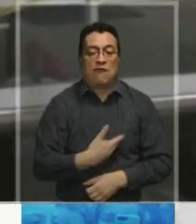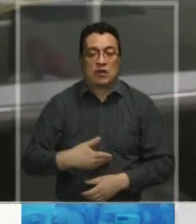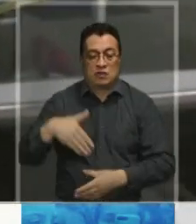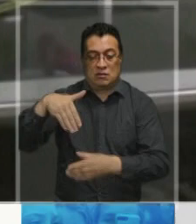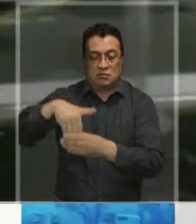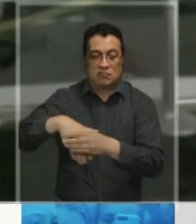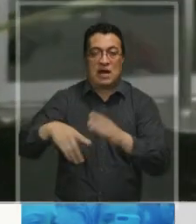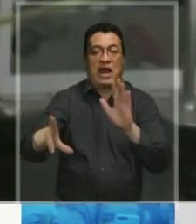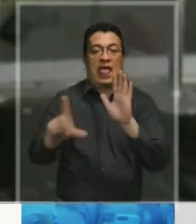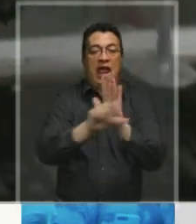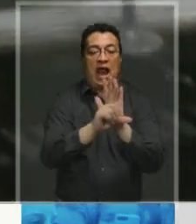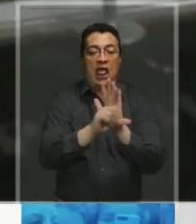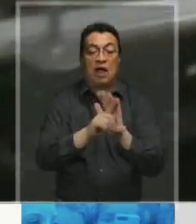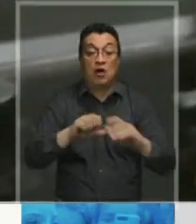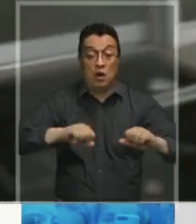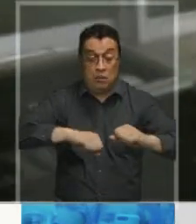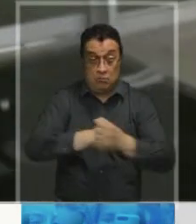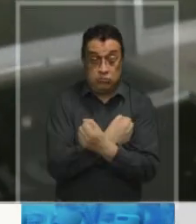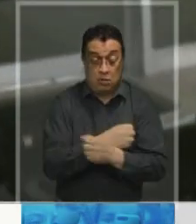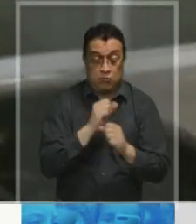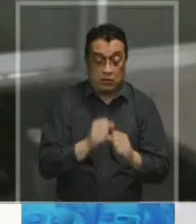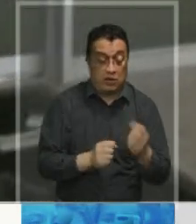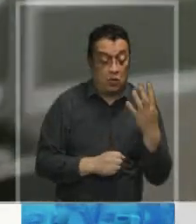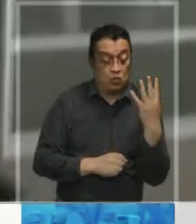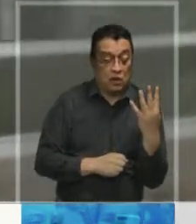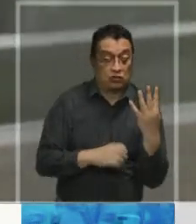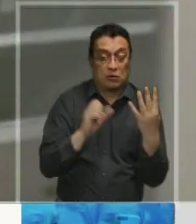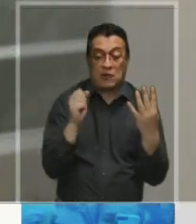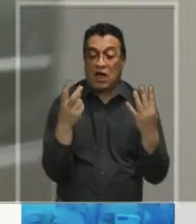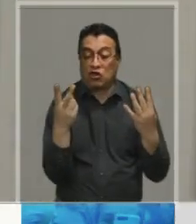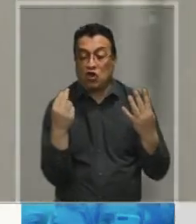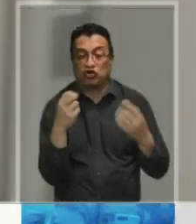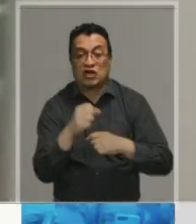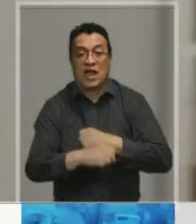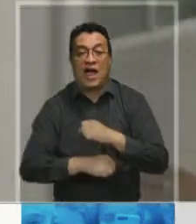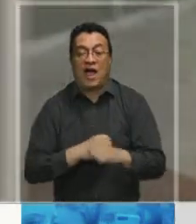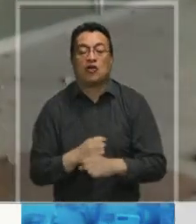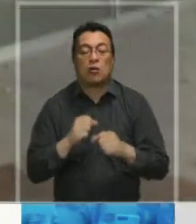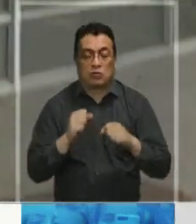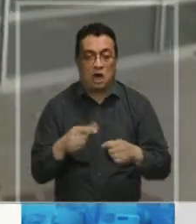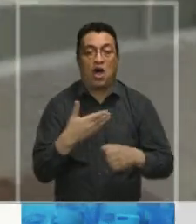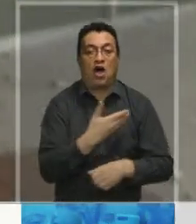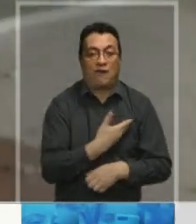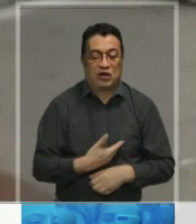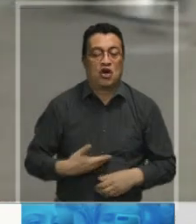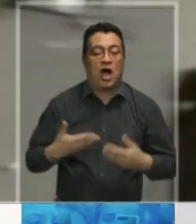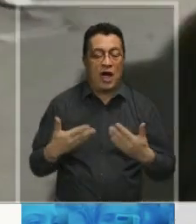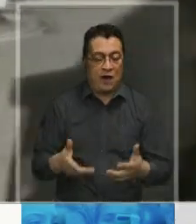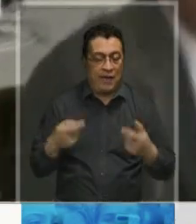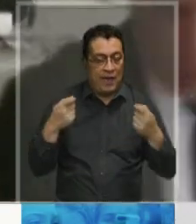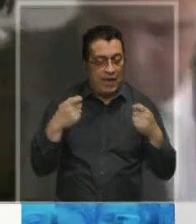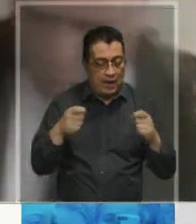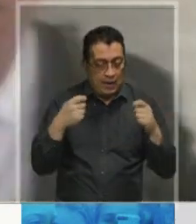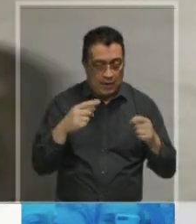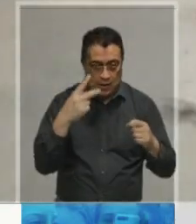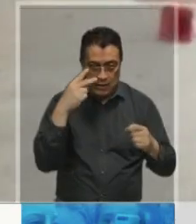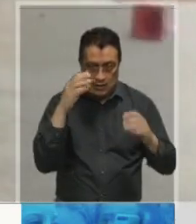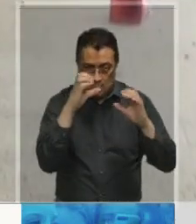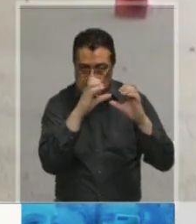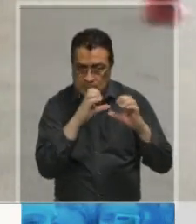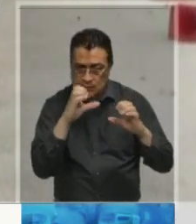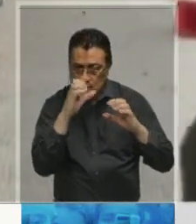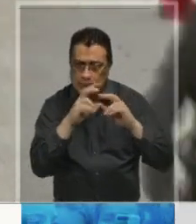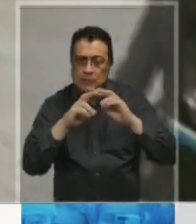electo. Si van a la cárcel, pueden pasar de 4 a 12 años, y en eso está el gobierno brasileño, tratando de entender, de investigar,